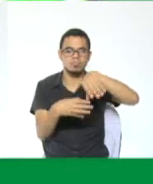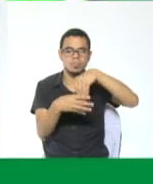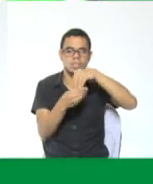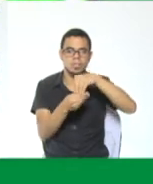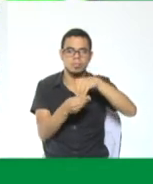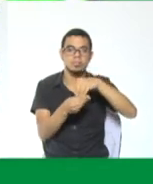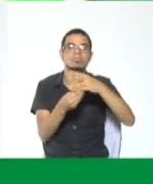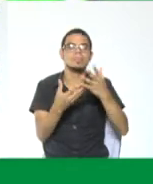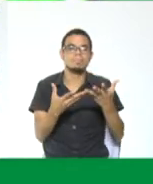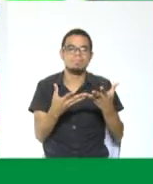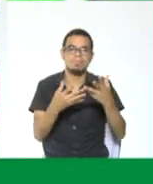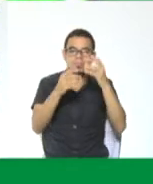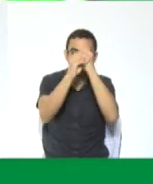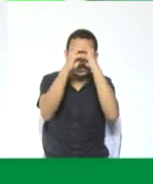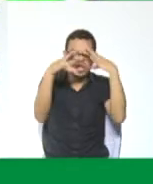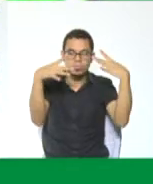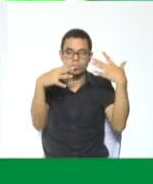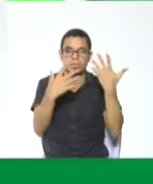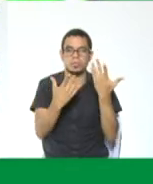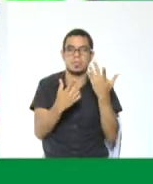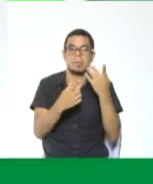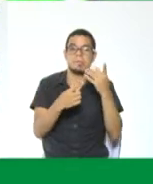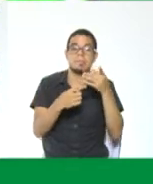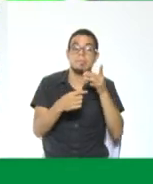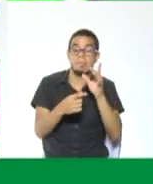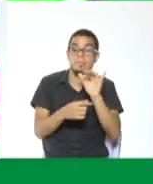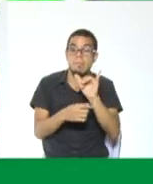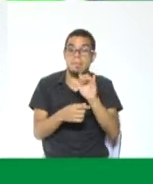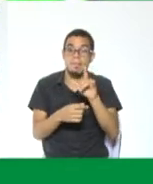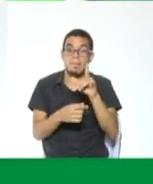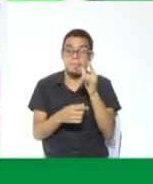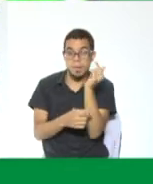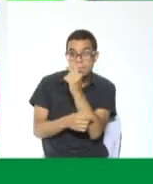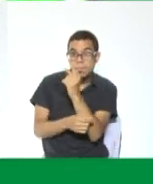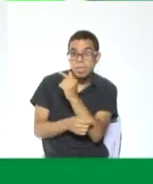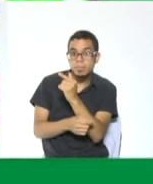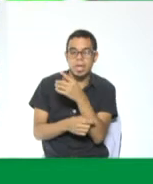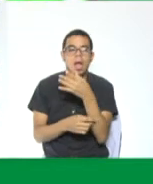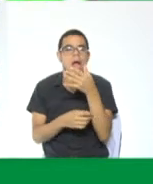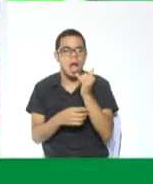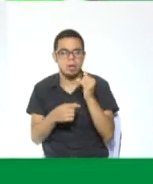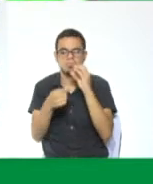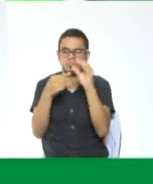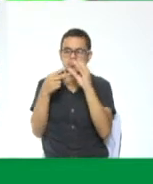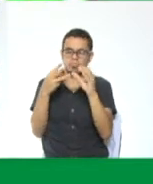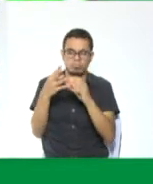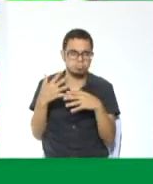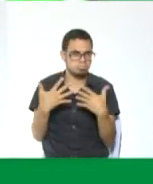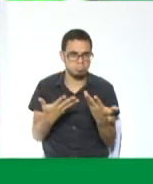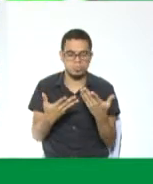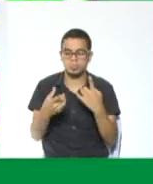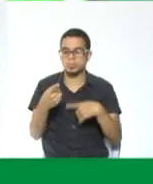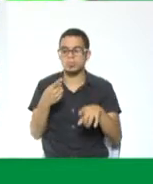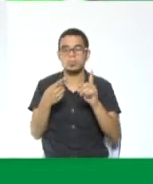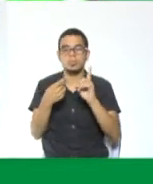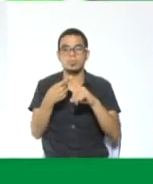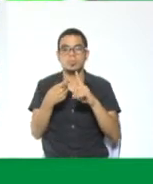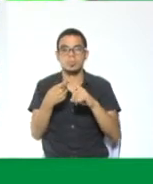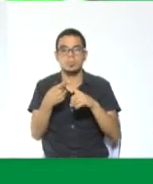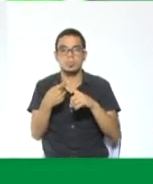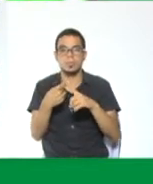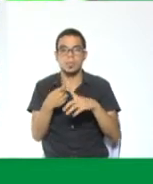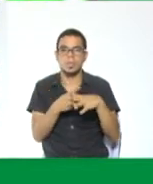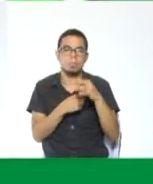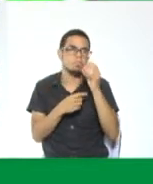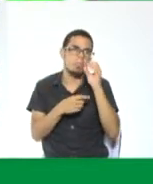o elementos imaginarios. La leyenda tiene características. Una de las características es que tiene